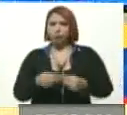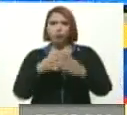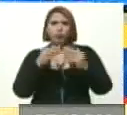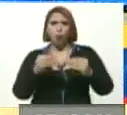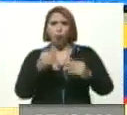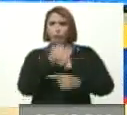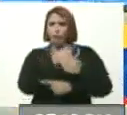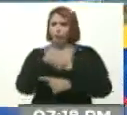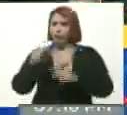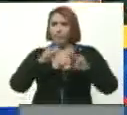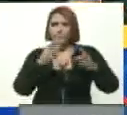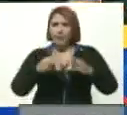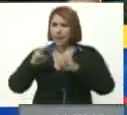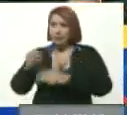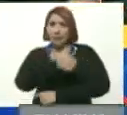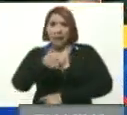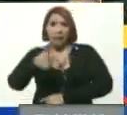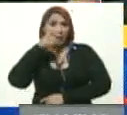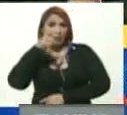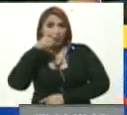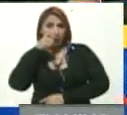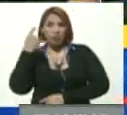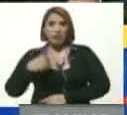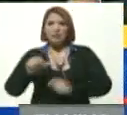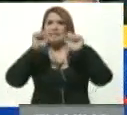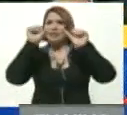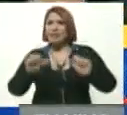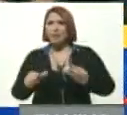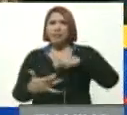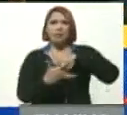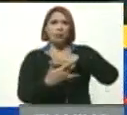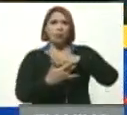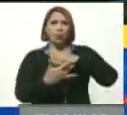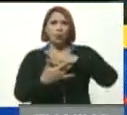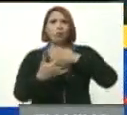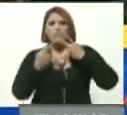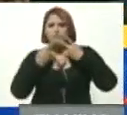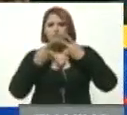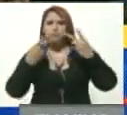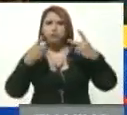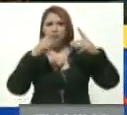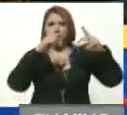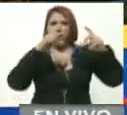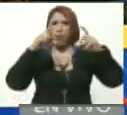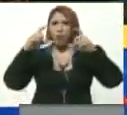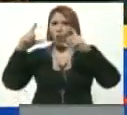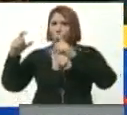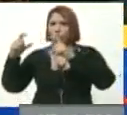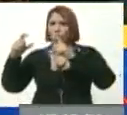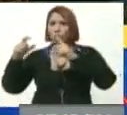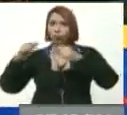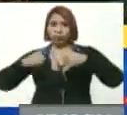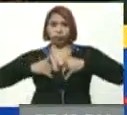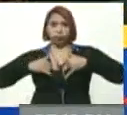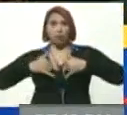Cada testigo tiene un sistema tecnológico para pasar el resultado y foto en su teléfono